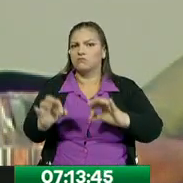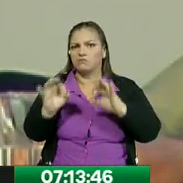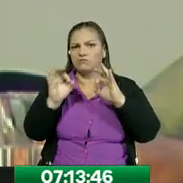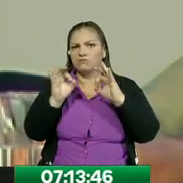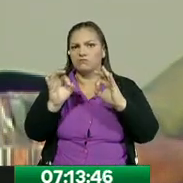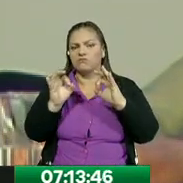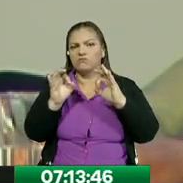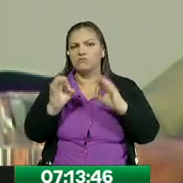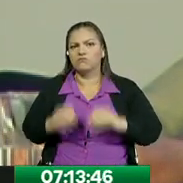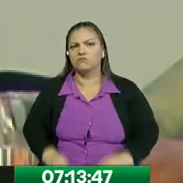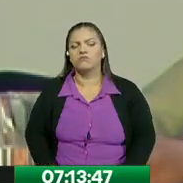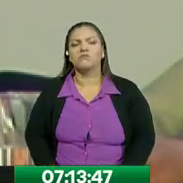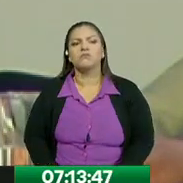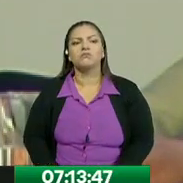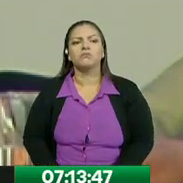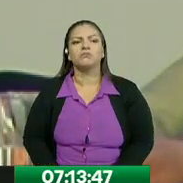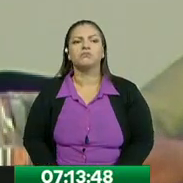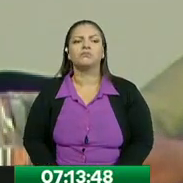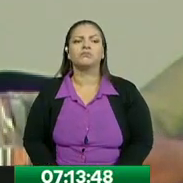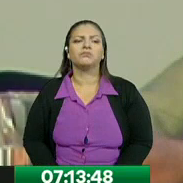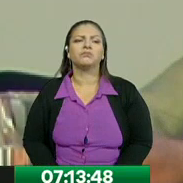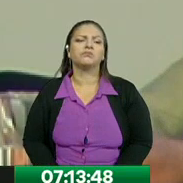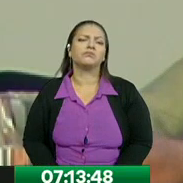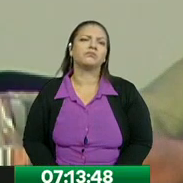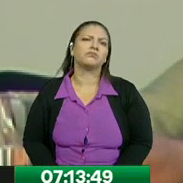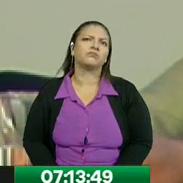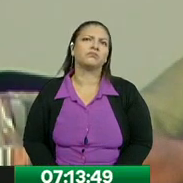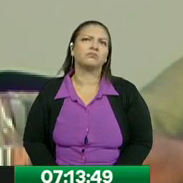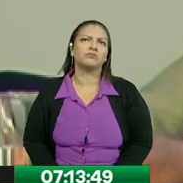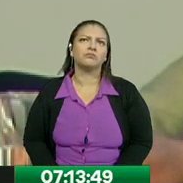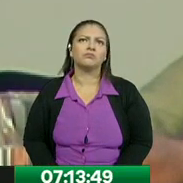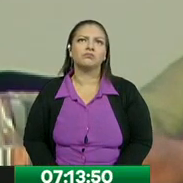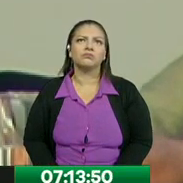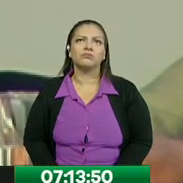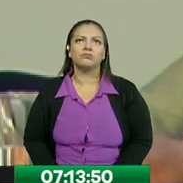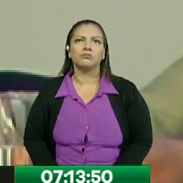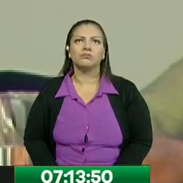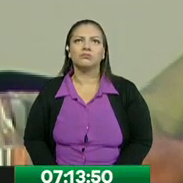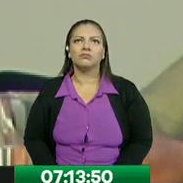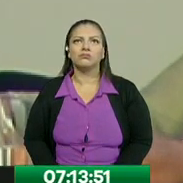de seguidores, casi digo de borregos.